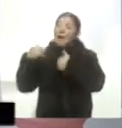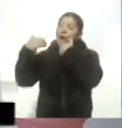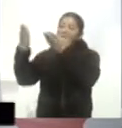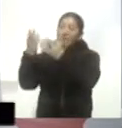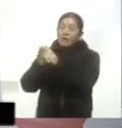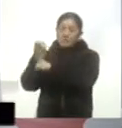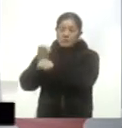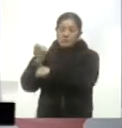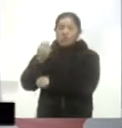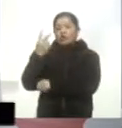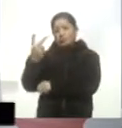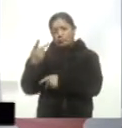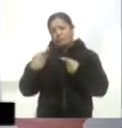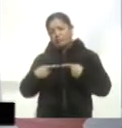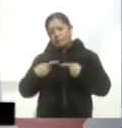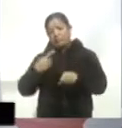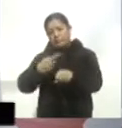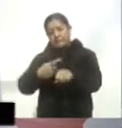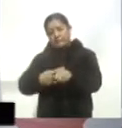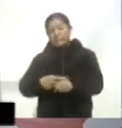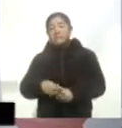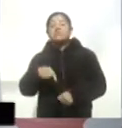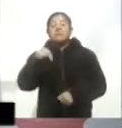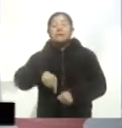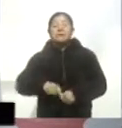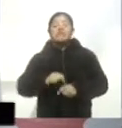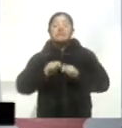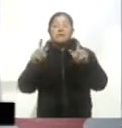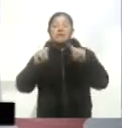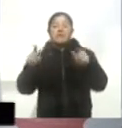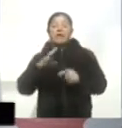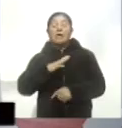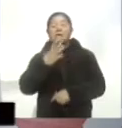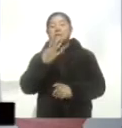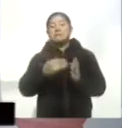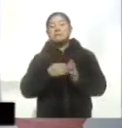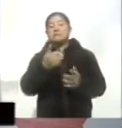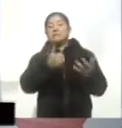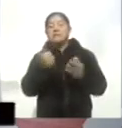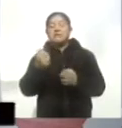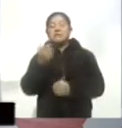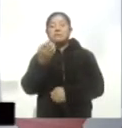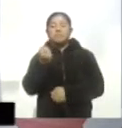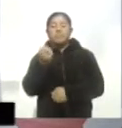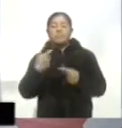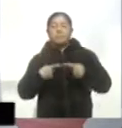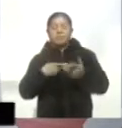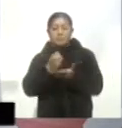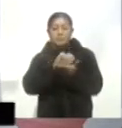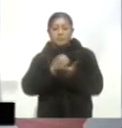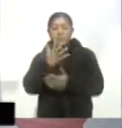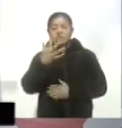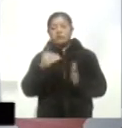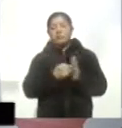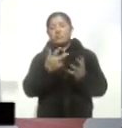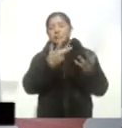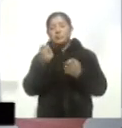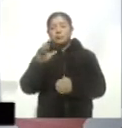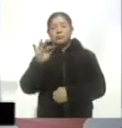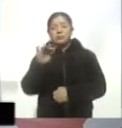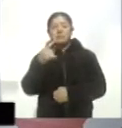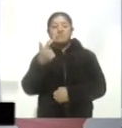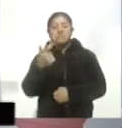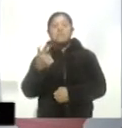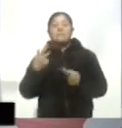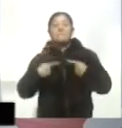otras entidades. De esta manera, el estado está registrando hasta este momento 3.609 personas recuperadas, 5.847